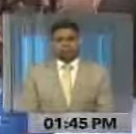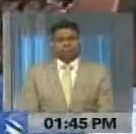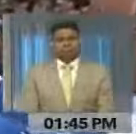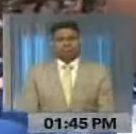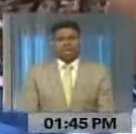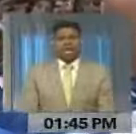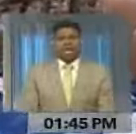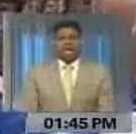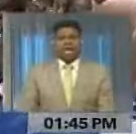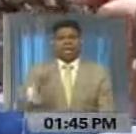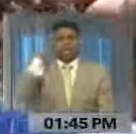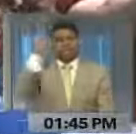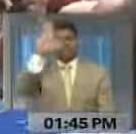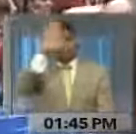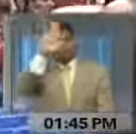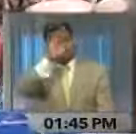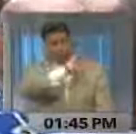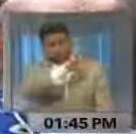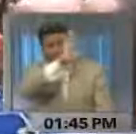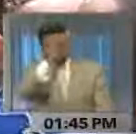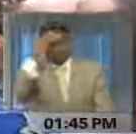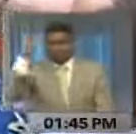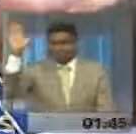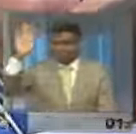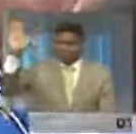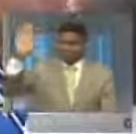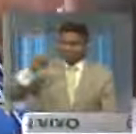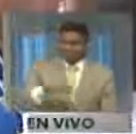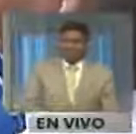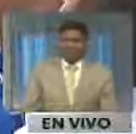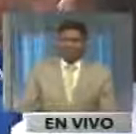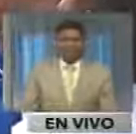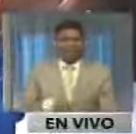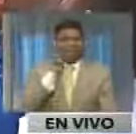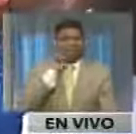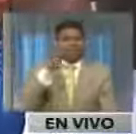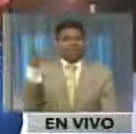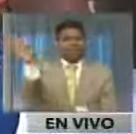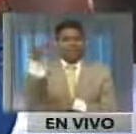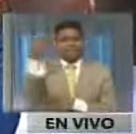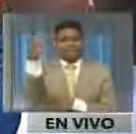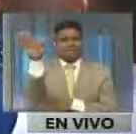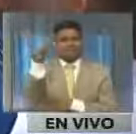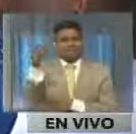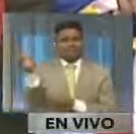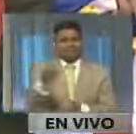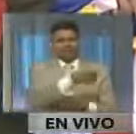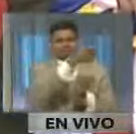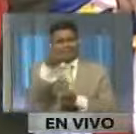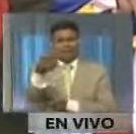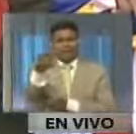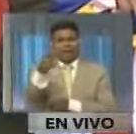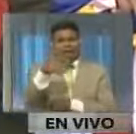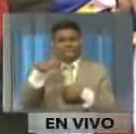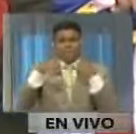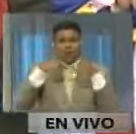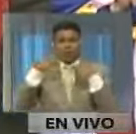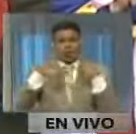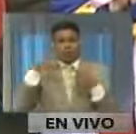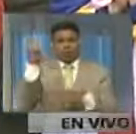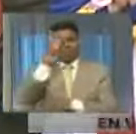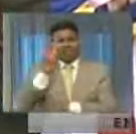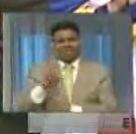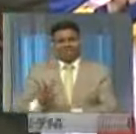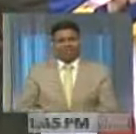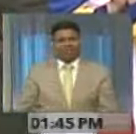Saludo allá, vale, cuidado. Ah, miren la bandera de Venezuela, nuestro tricolor.